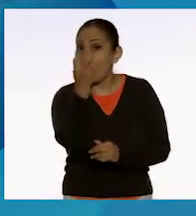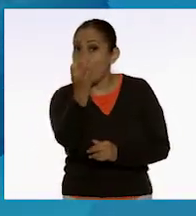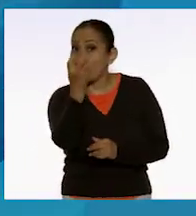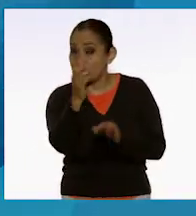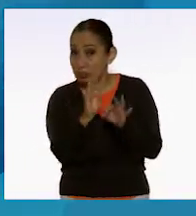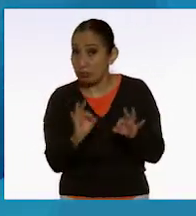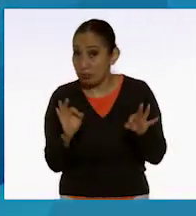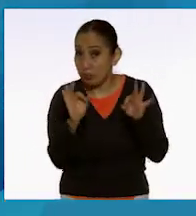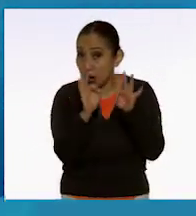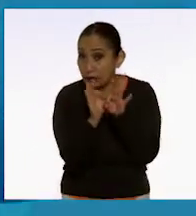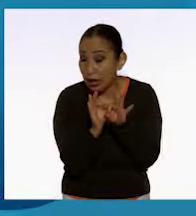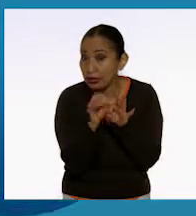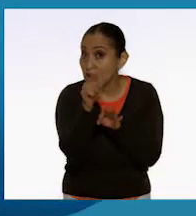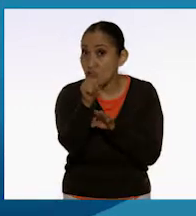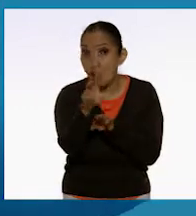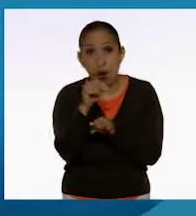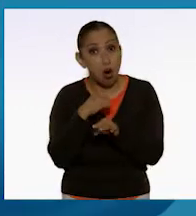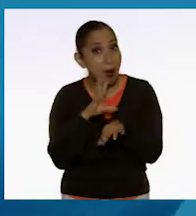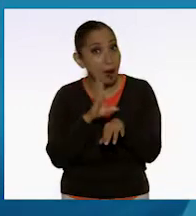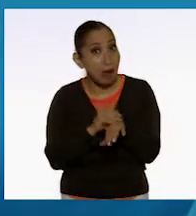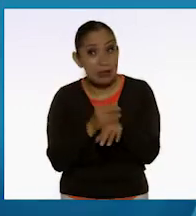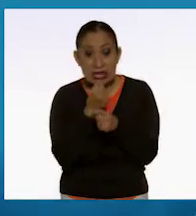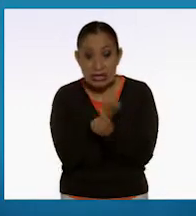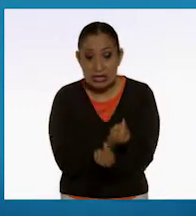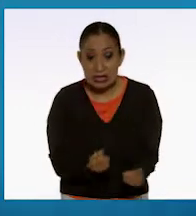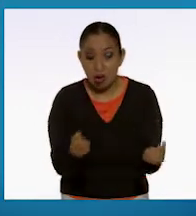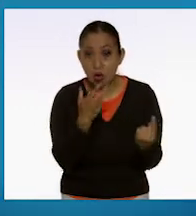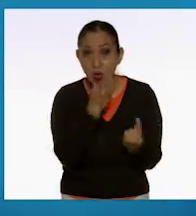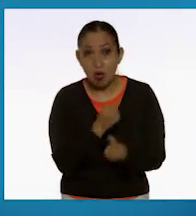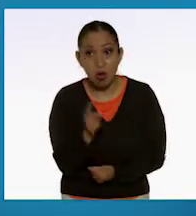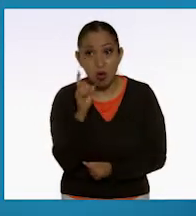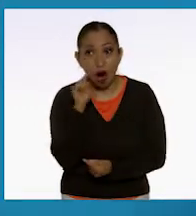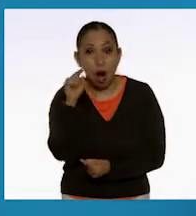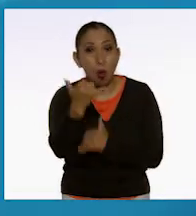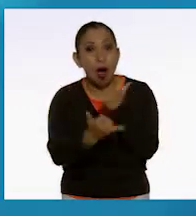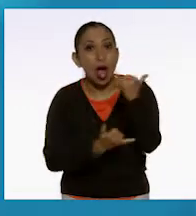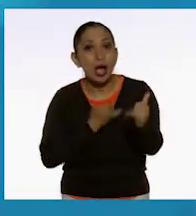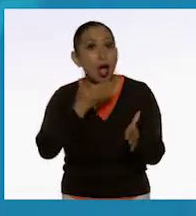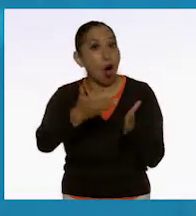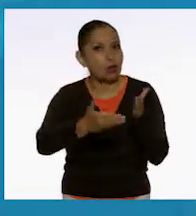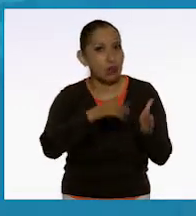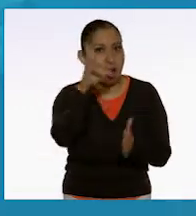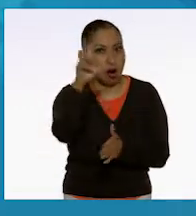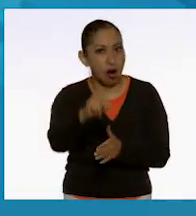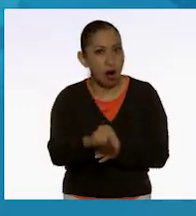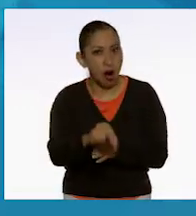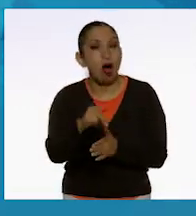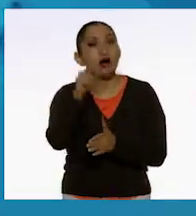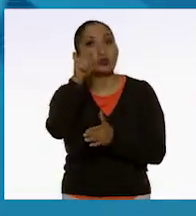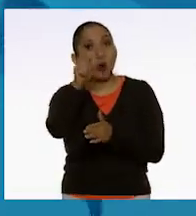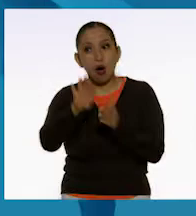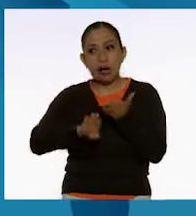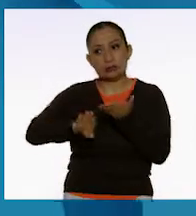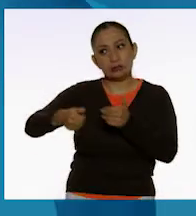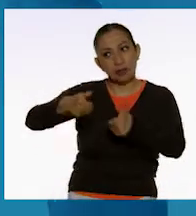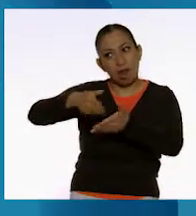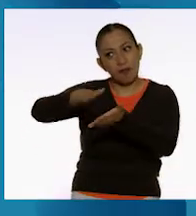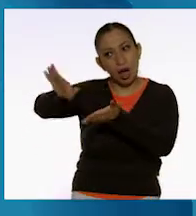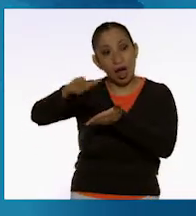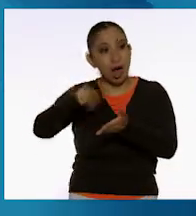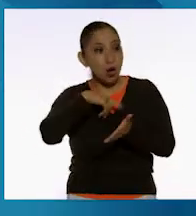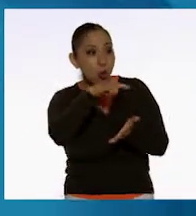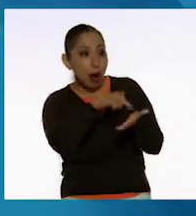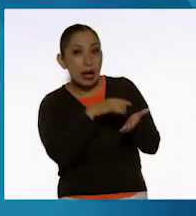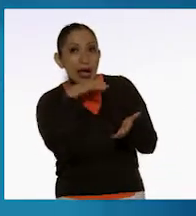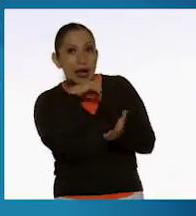es importante que no permitas que las niñas o los niños jueguen en la cocina. Manténlos alejados de cosas